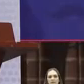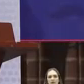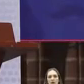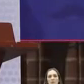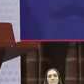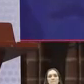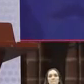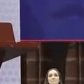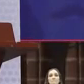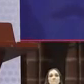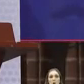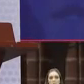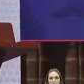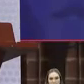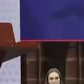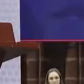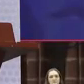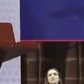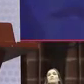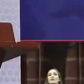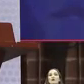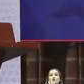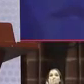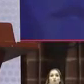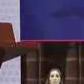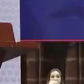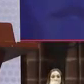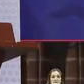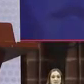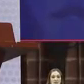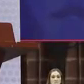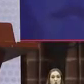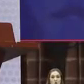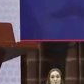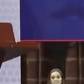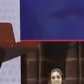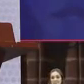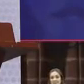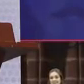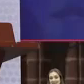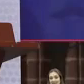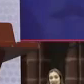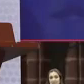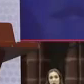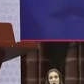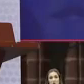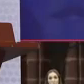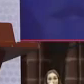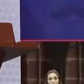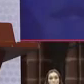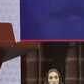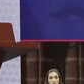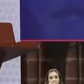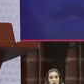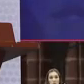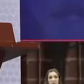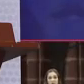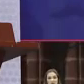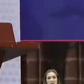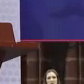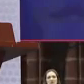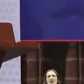dos, subsidio de transporte y el salario mínimo, deberían estar para el año 2022